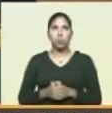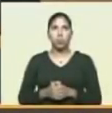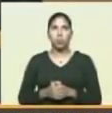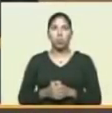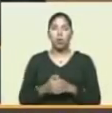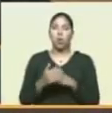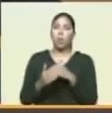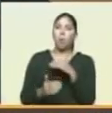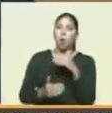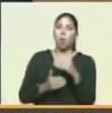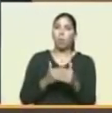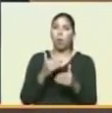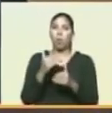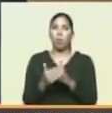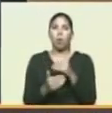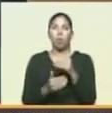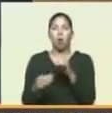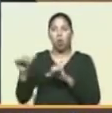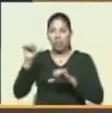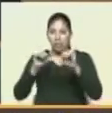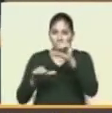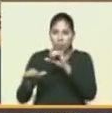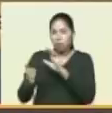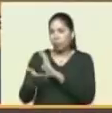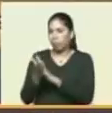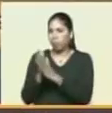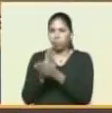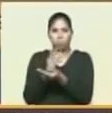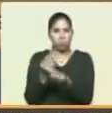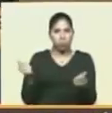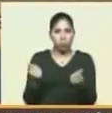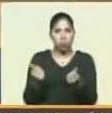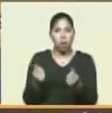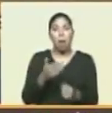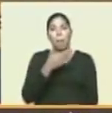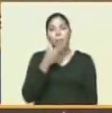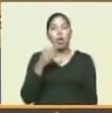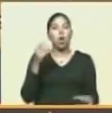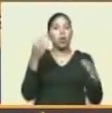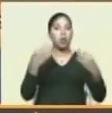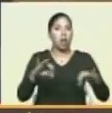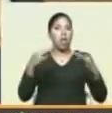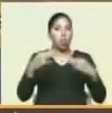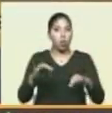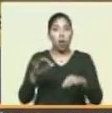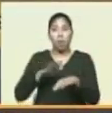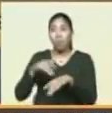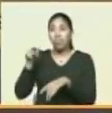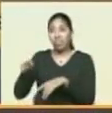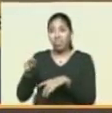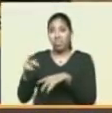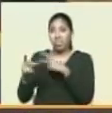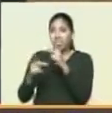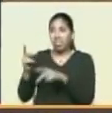manera progresiva el uso de los agroquímicos, cuyos componentes sustantivos son todos importados, porque los produce o la India o Alemania